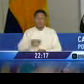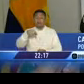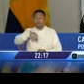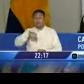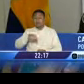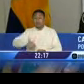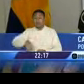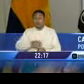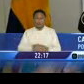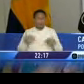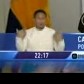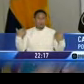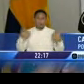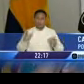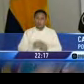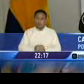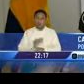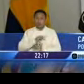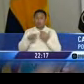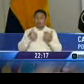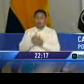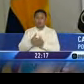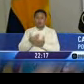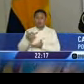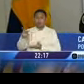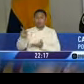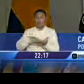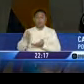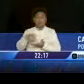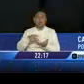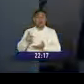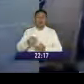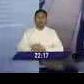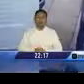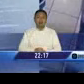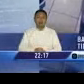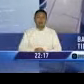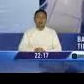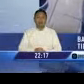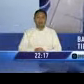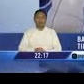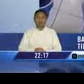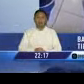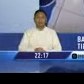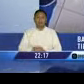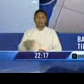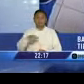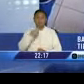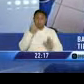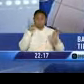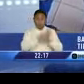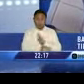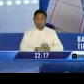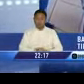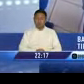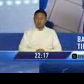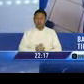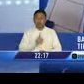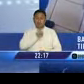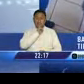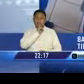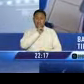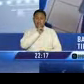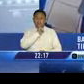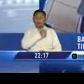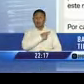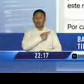delito no distingue un estrato social o un lugar. Pero no todos deciden denunciar, y es precisamente por el